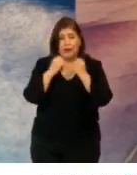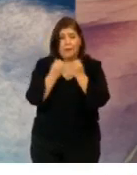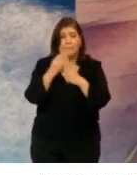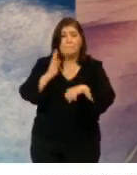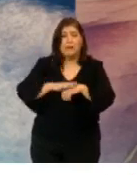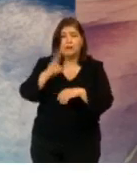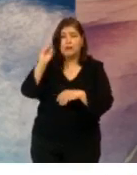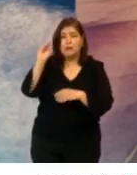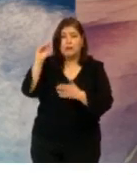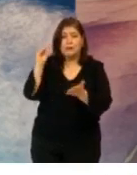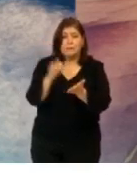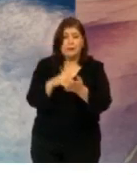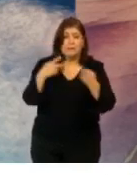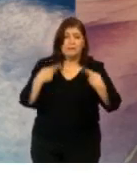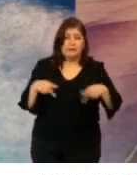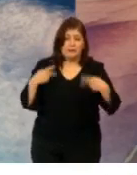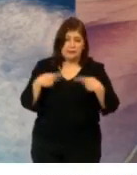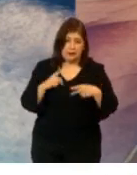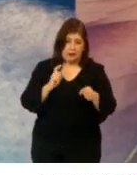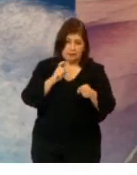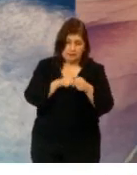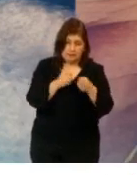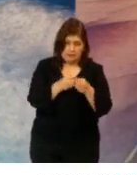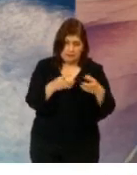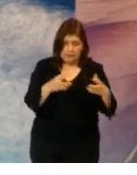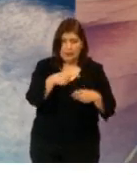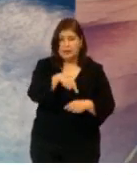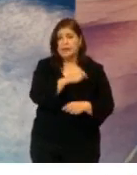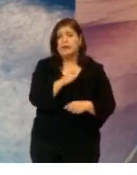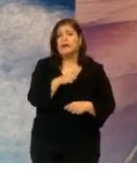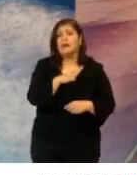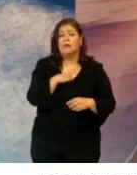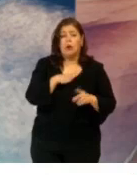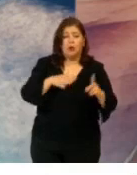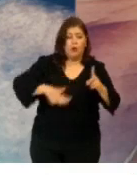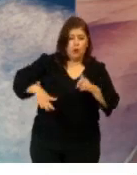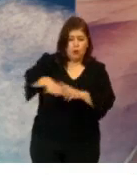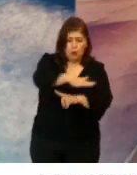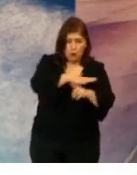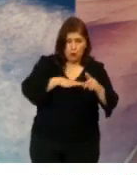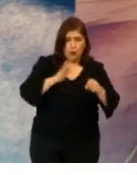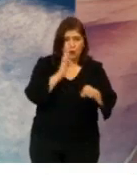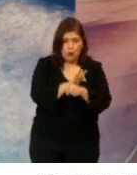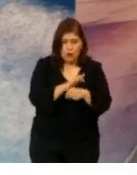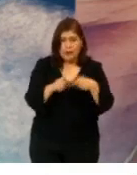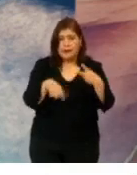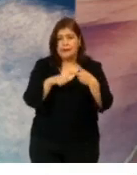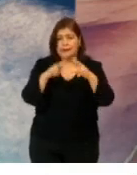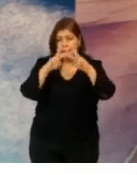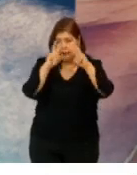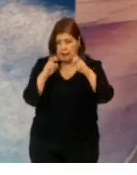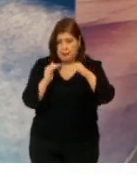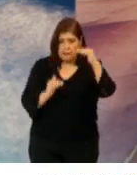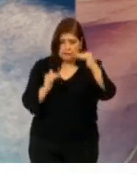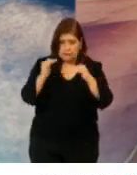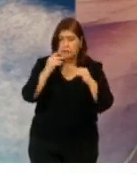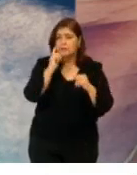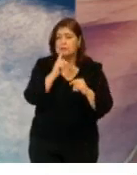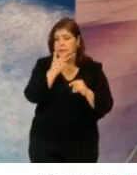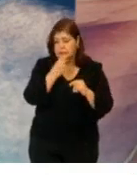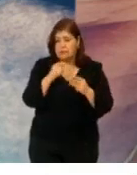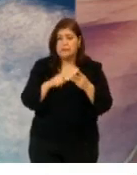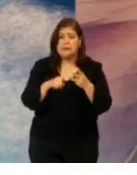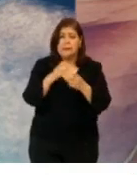personas involucradas en tareas que van desde el medio ambiente, desde luego el tema de género, el tema de la educación,